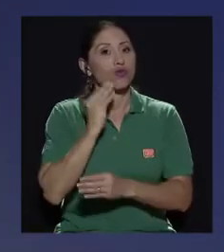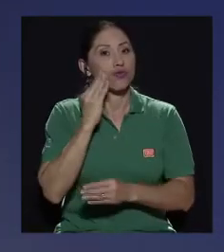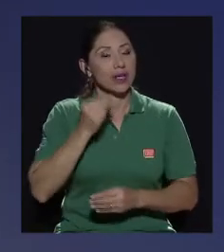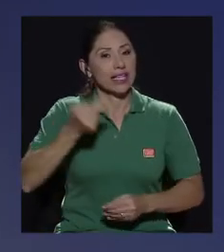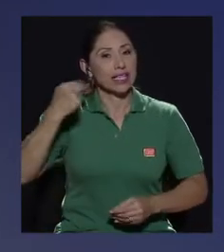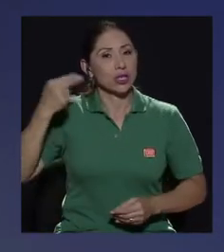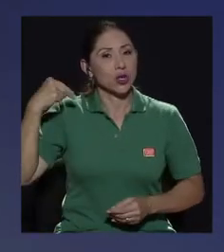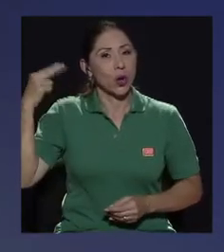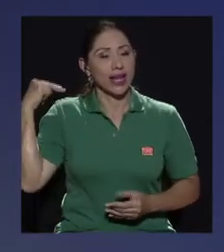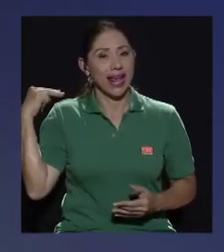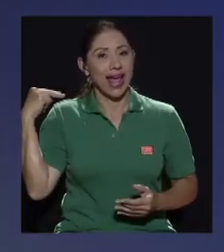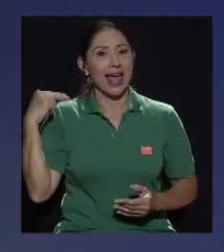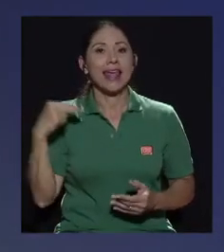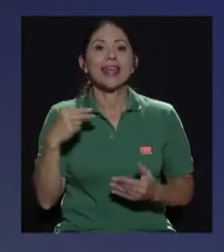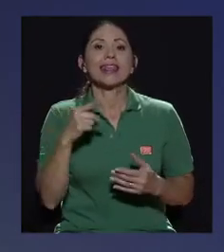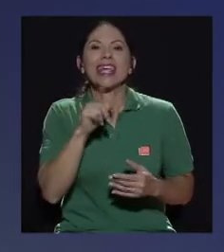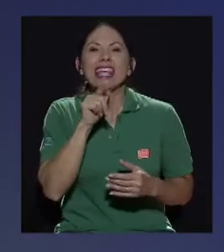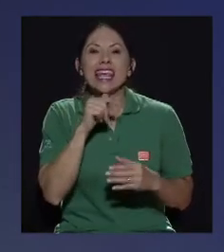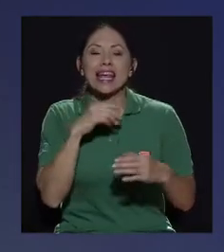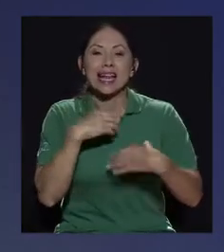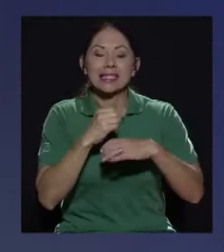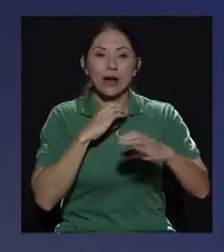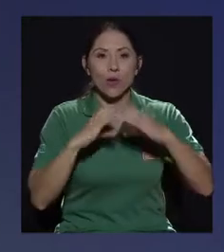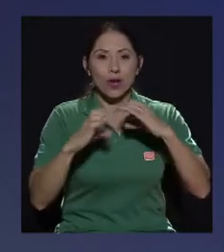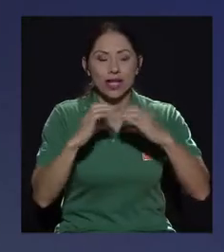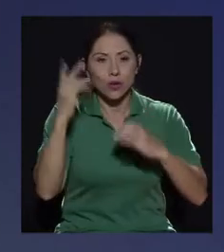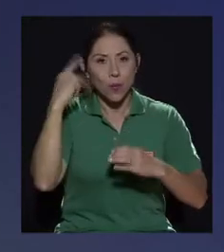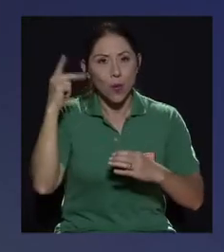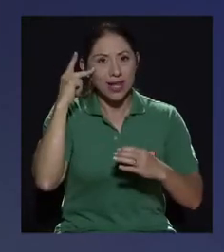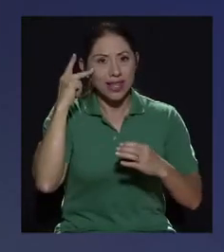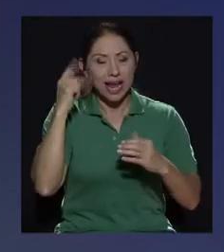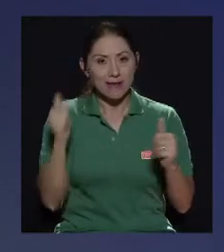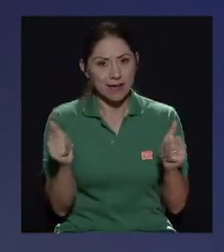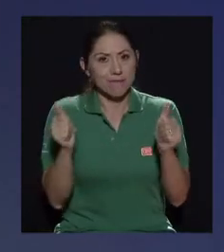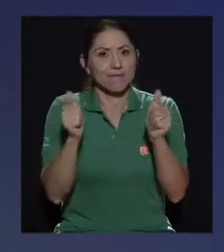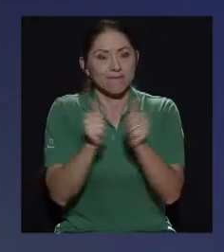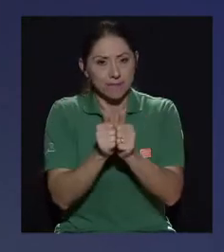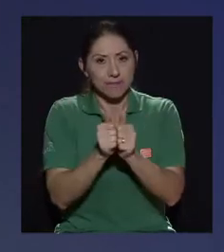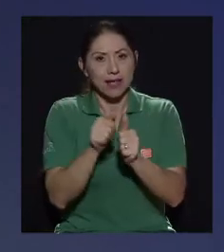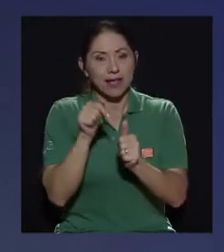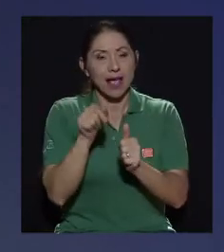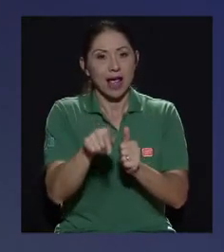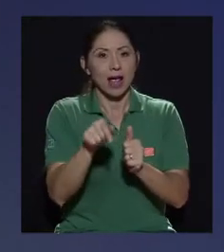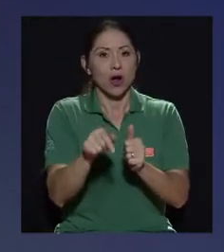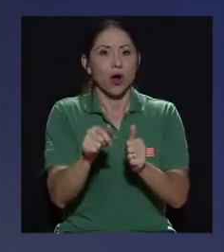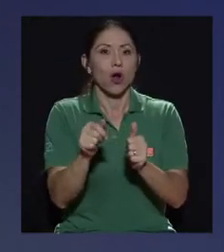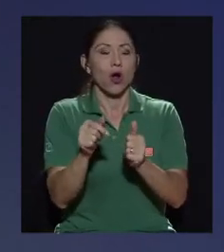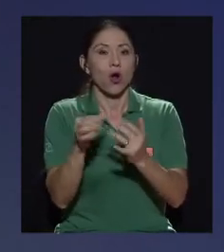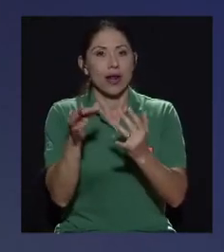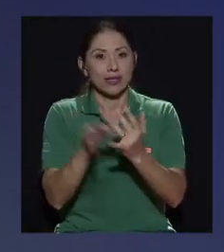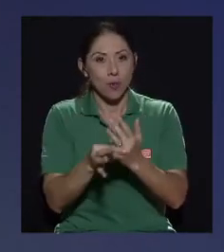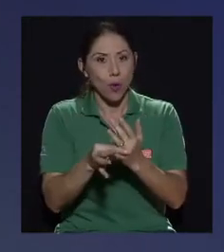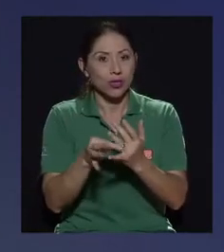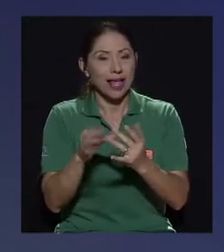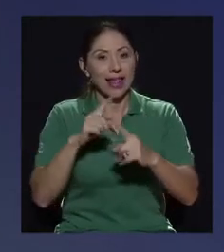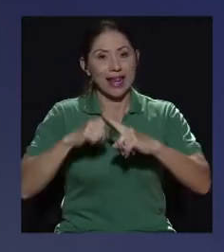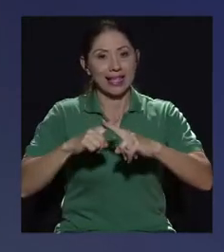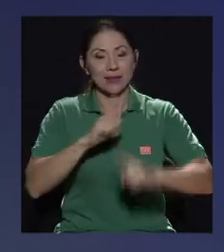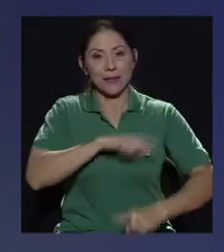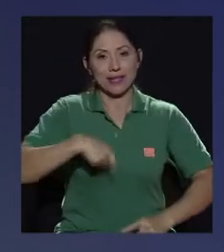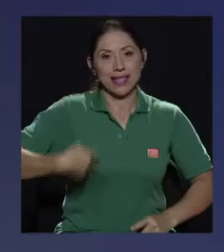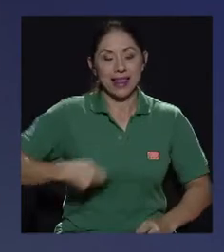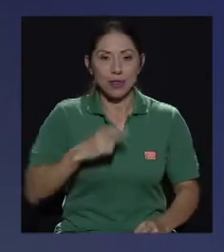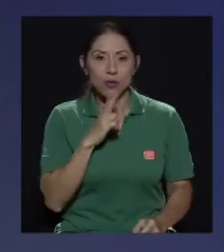pie del cañón de quien le hacía comunicación política y que estaba de mano a mano con en este caso la esposa del expresidente